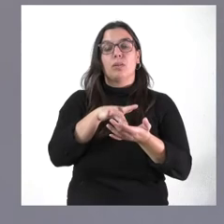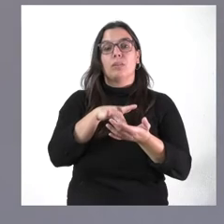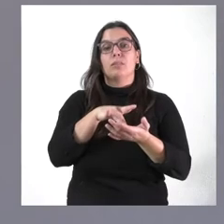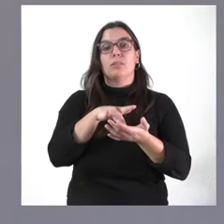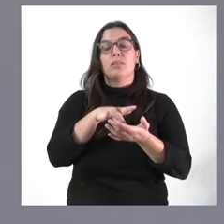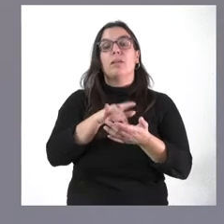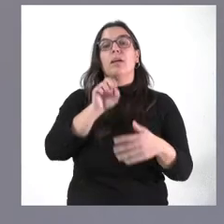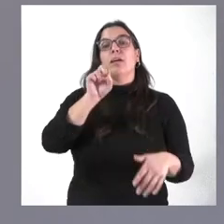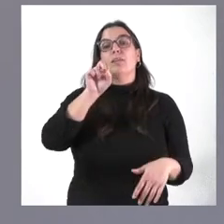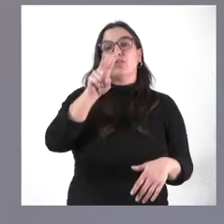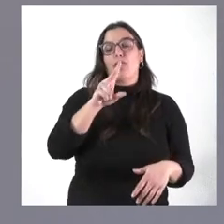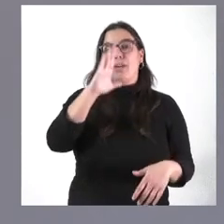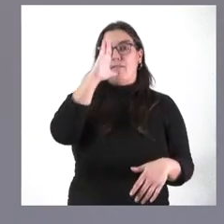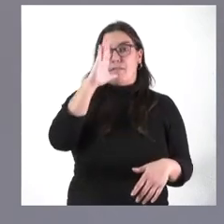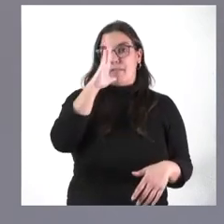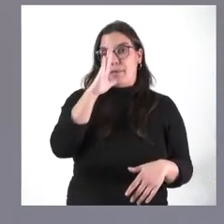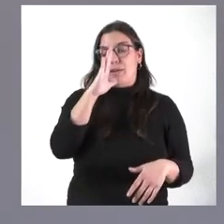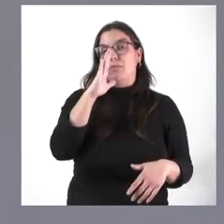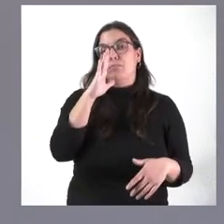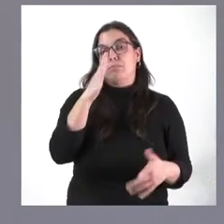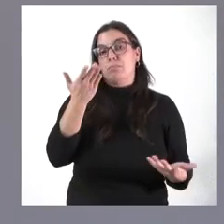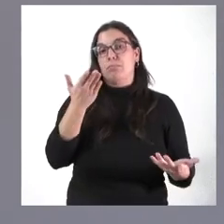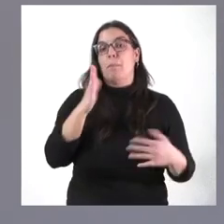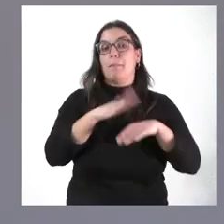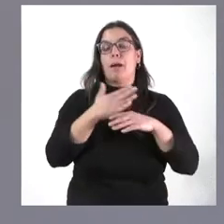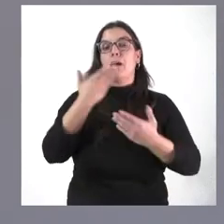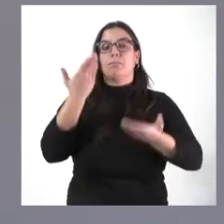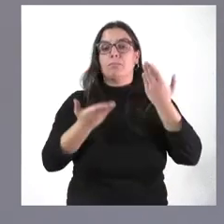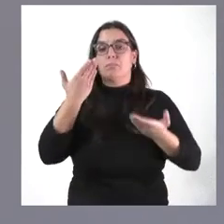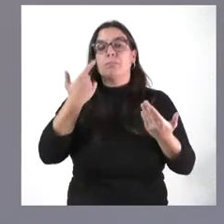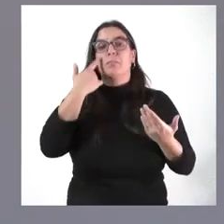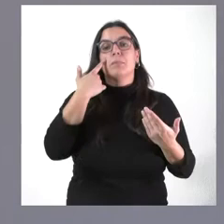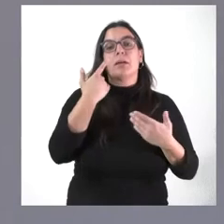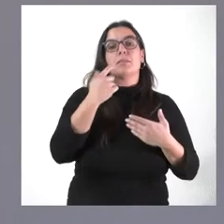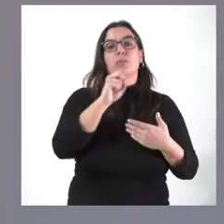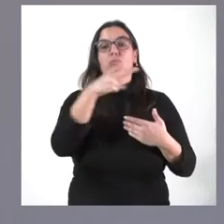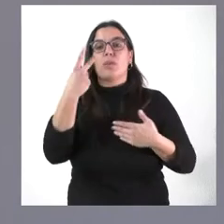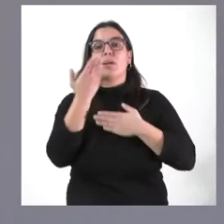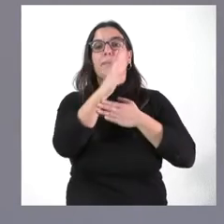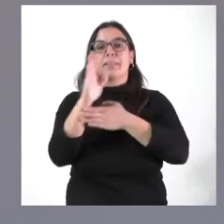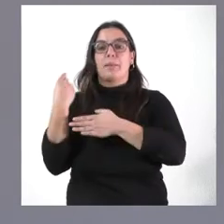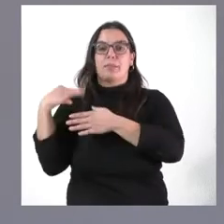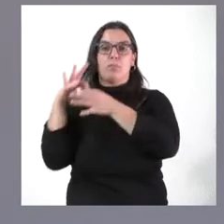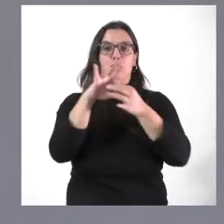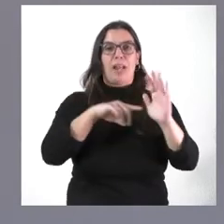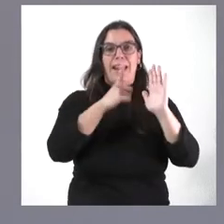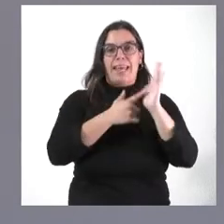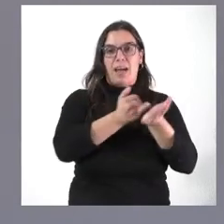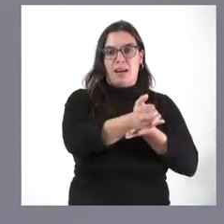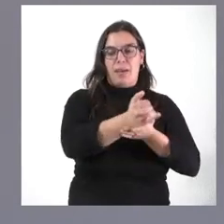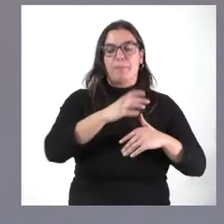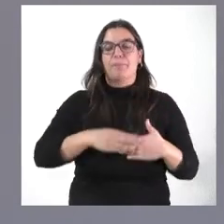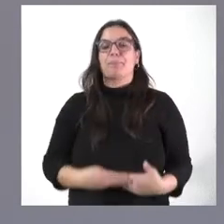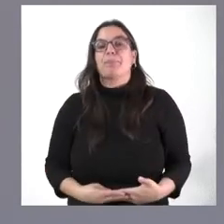el día 12 de febrero y permitirá evaluar la representatividad de acuerdo con la ley agraria tienen